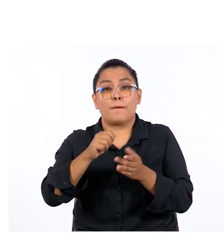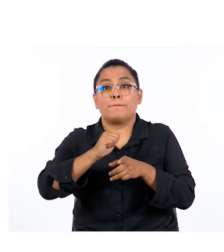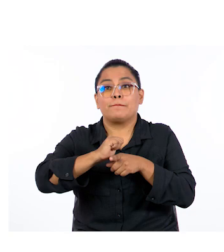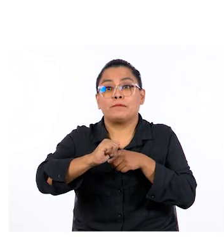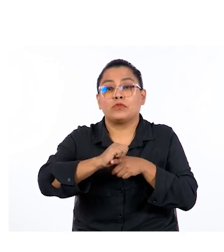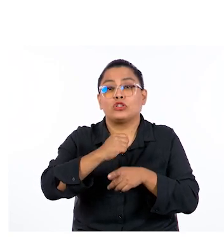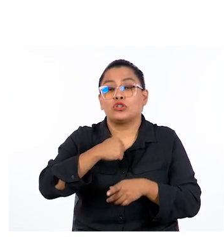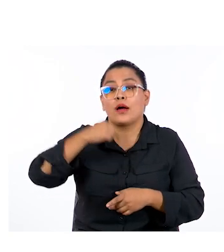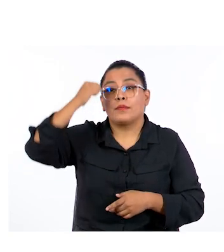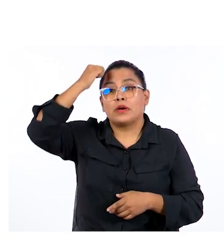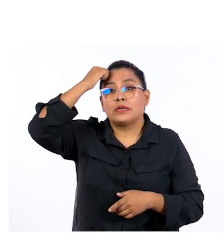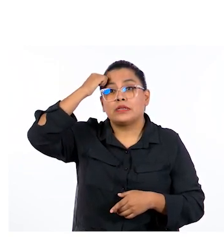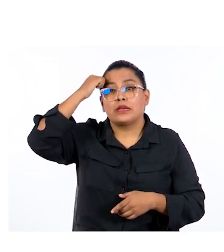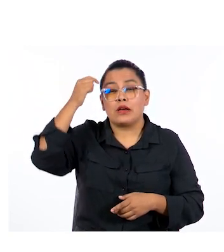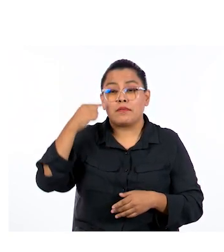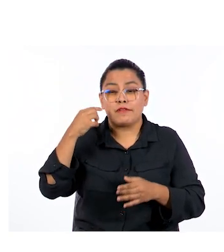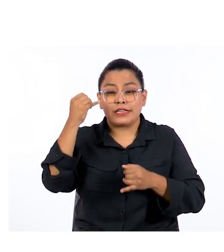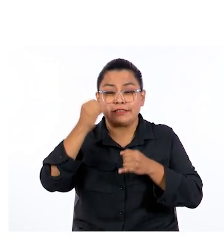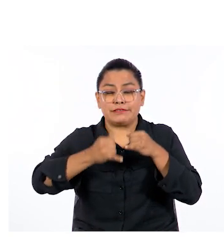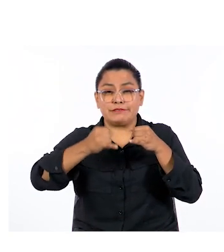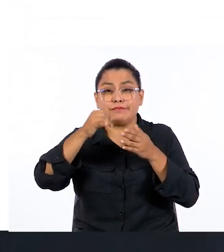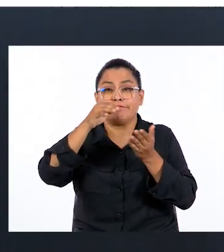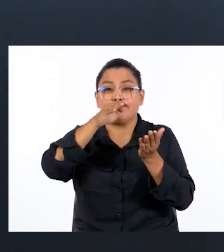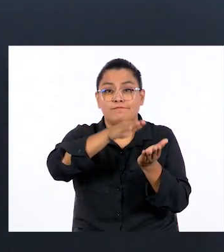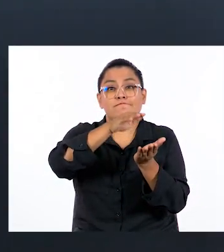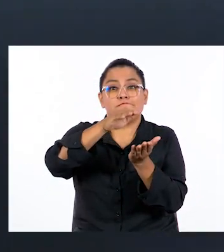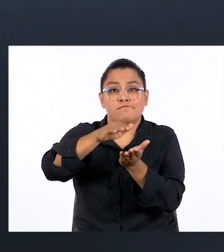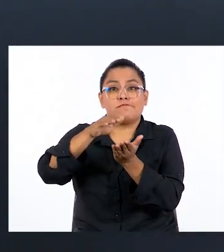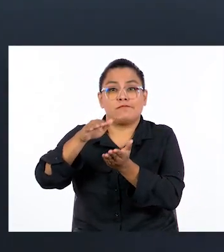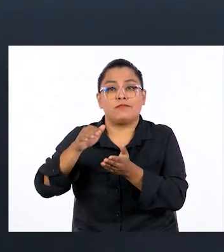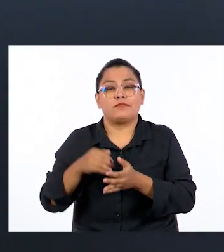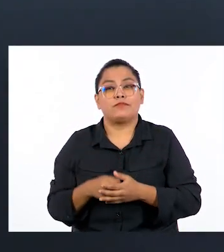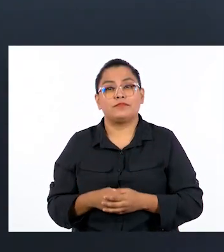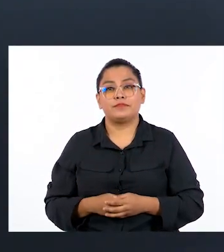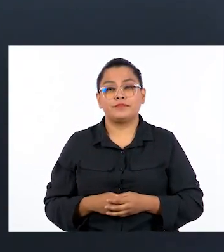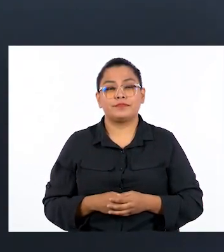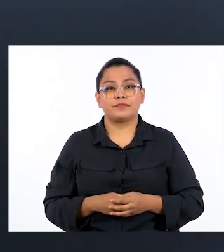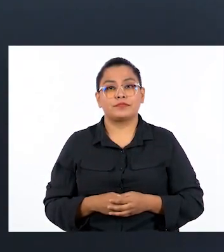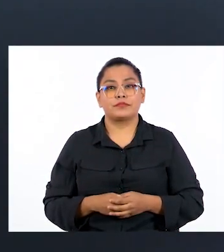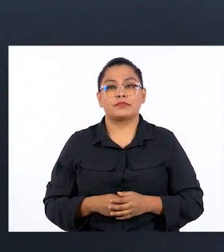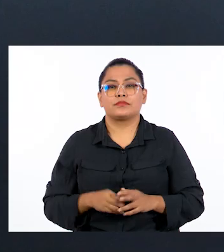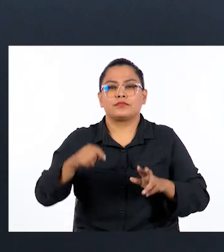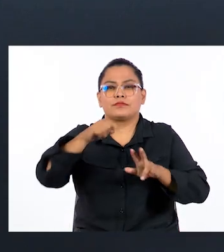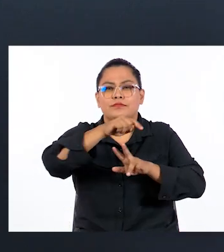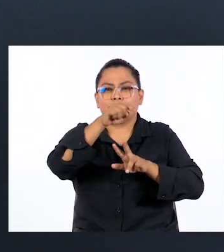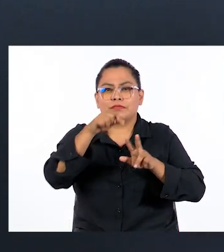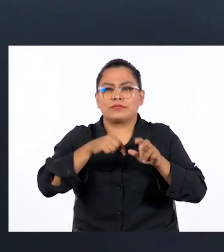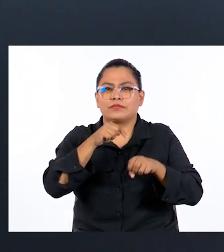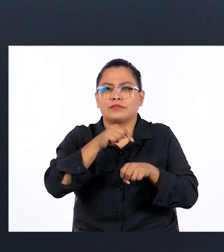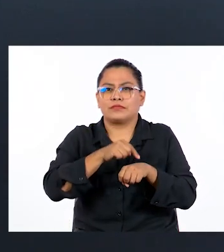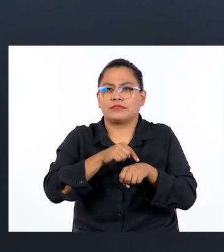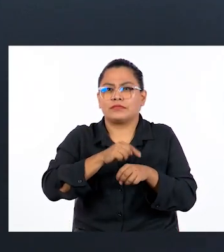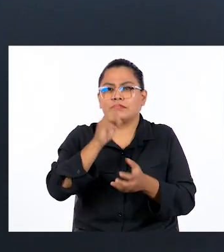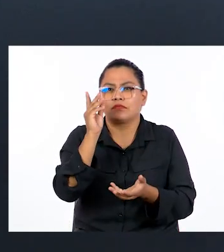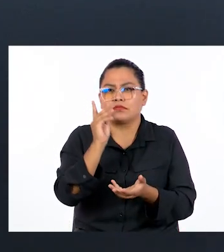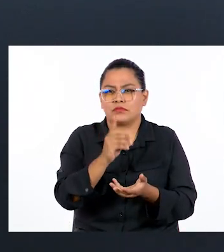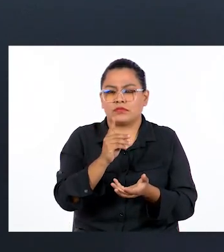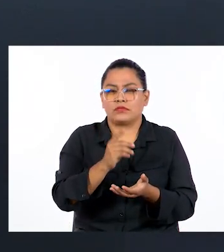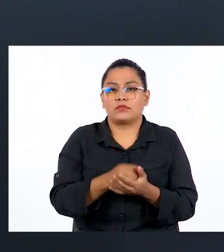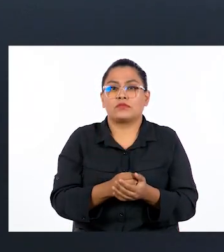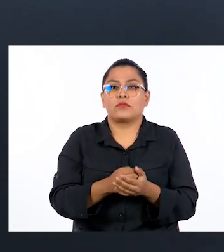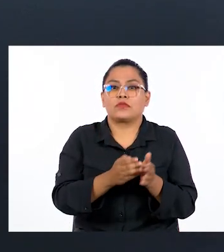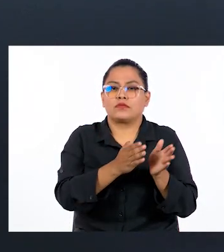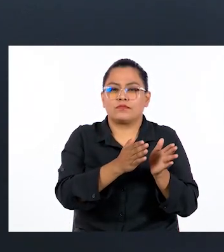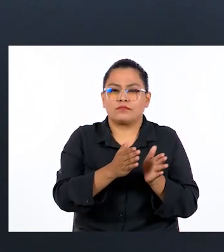cual encontraremos al final de cada unidad didáctica. Estos 3 momentos didácticos corresponden a una